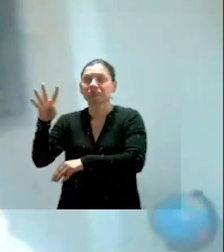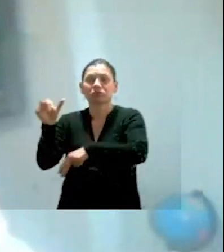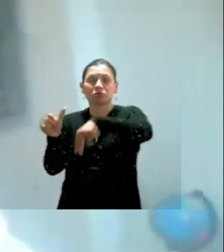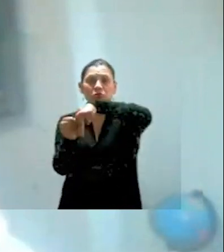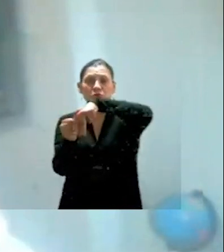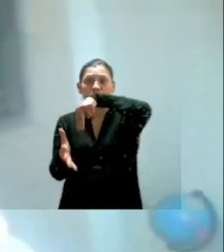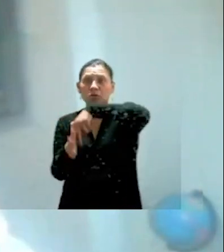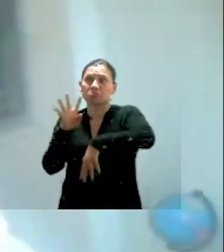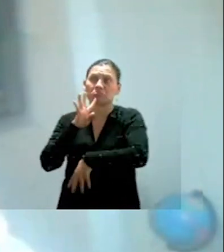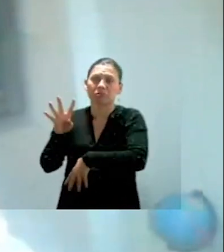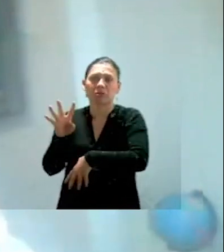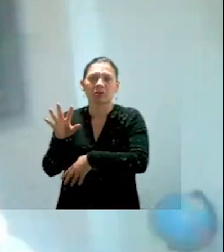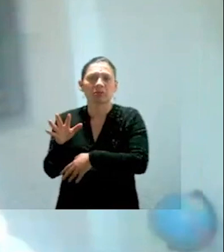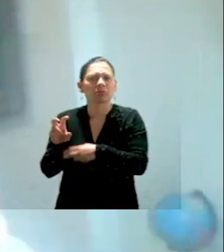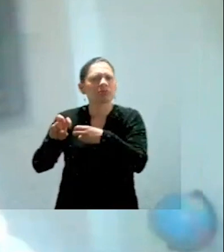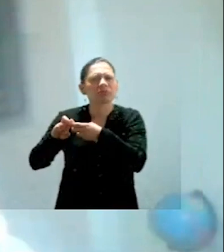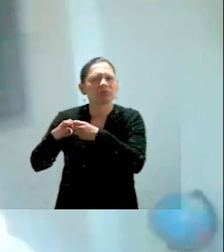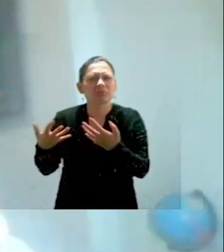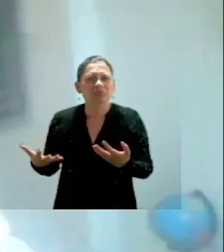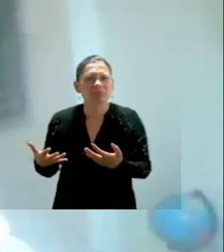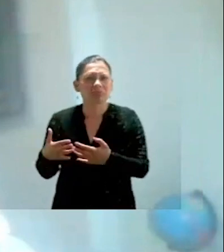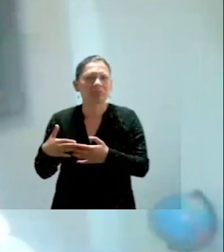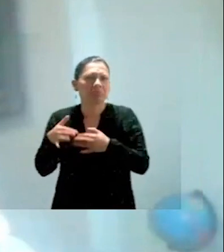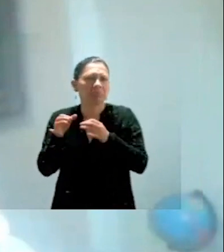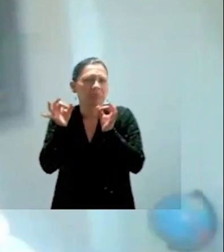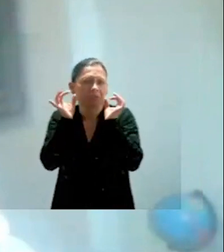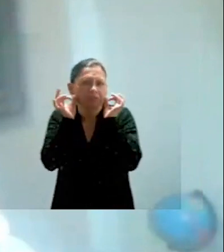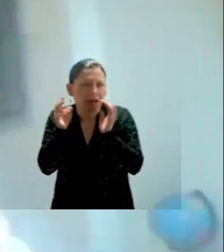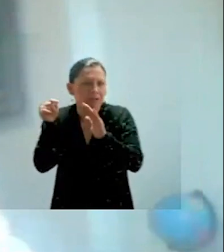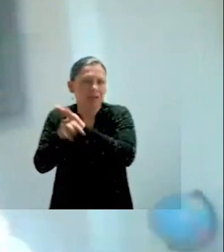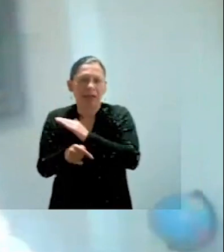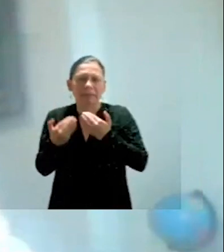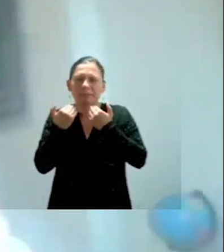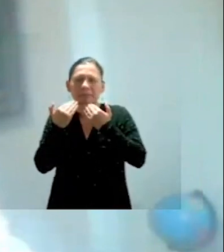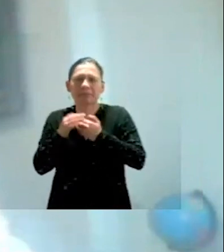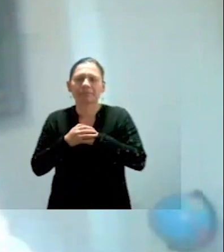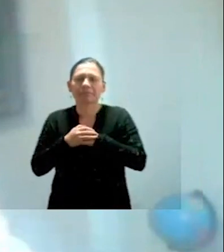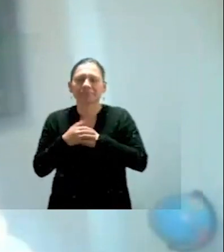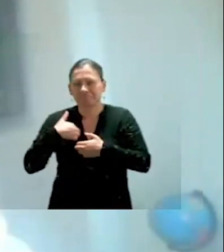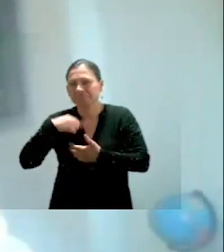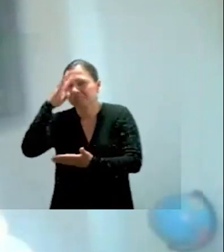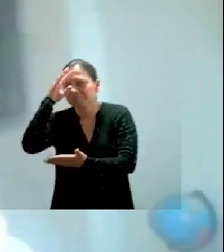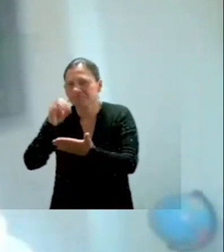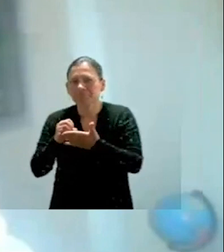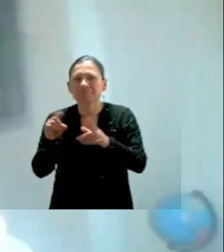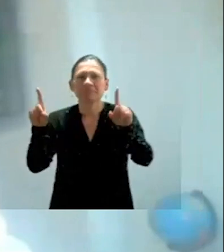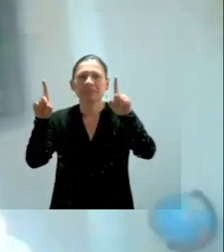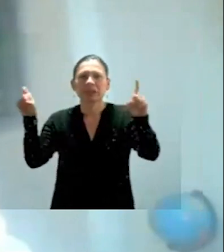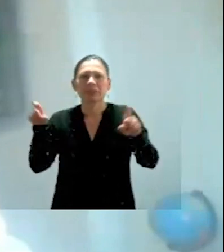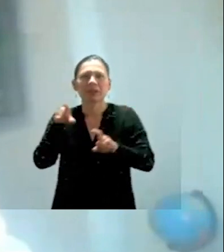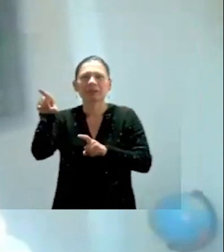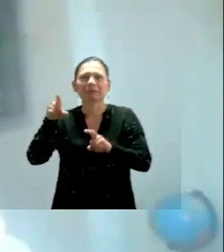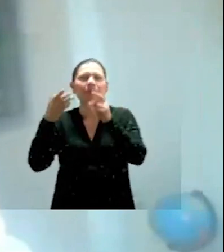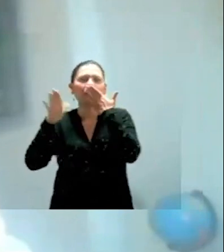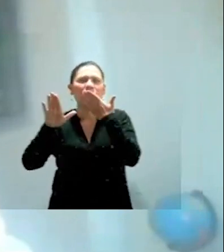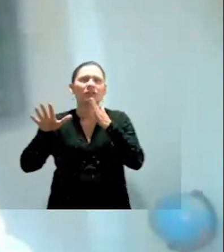tema de desconfianza del ciudadano, de desconfianza del operador jurídico, del que está